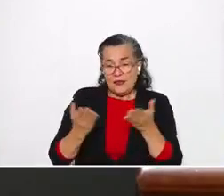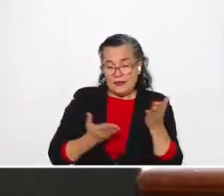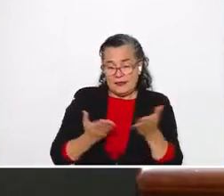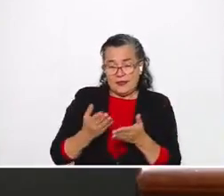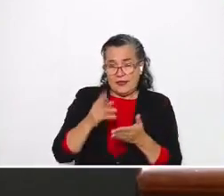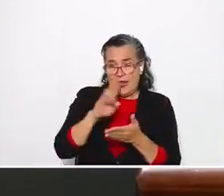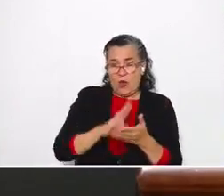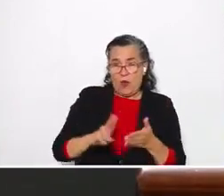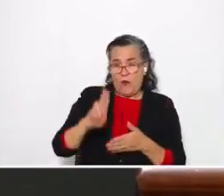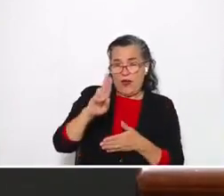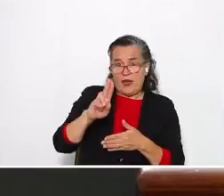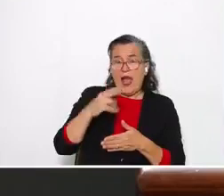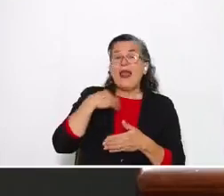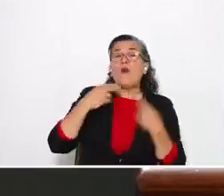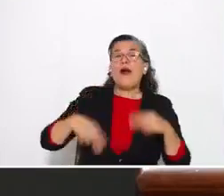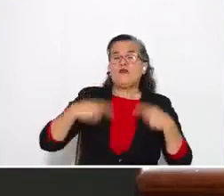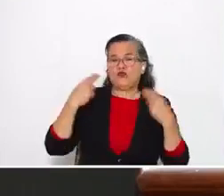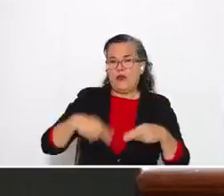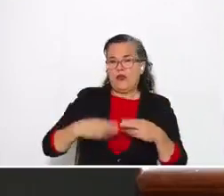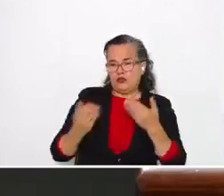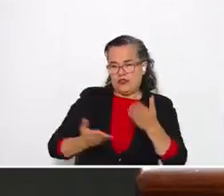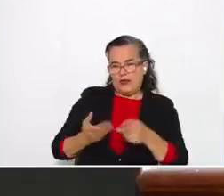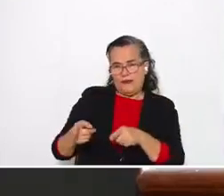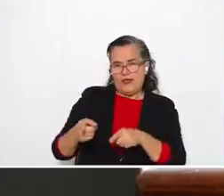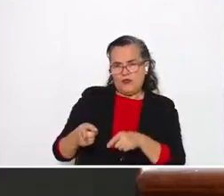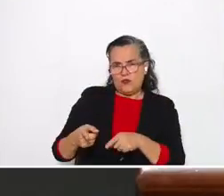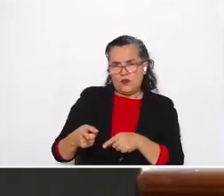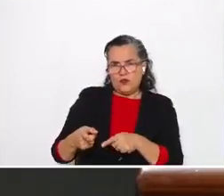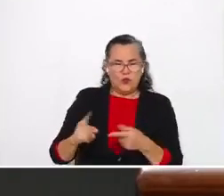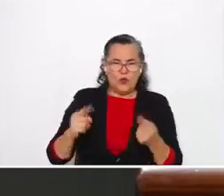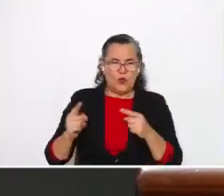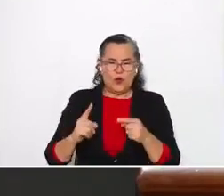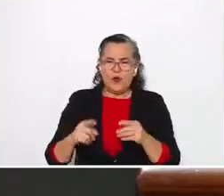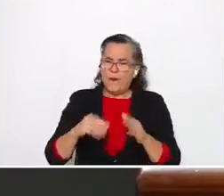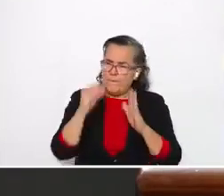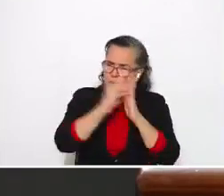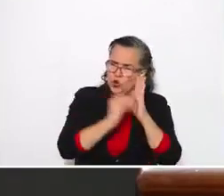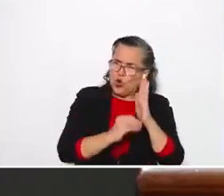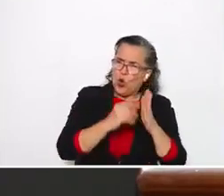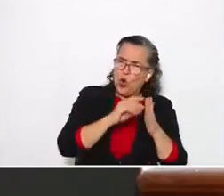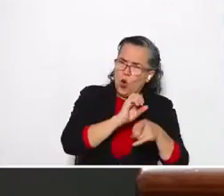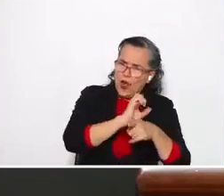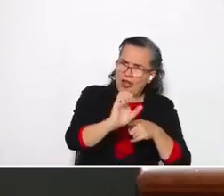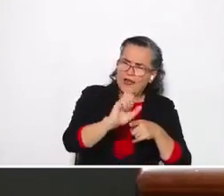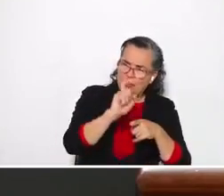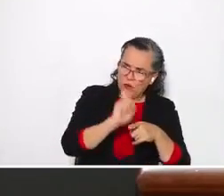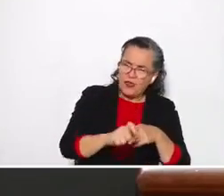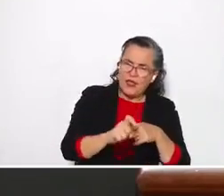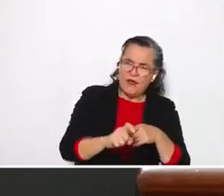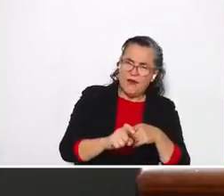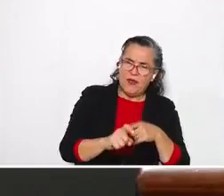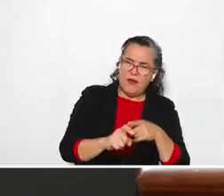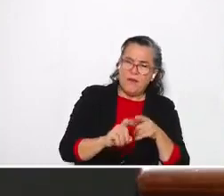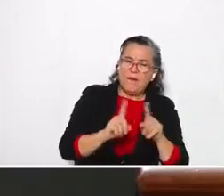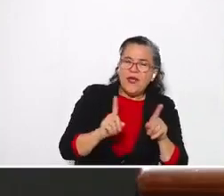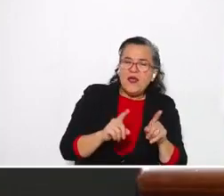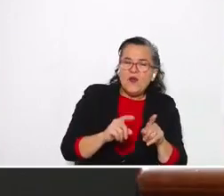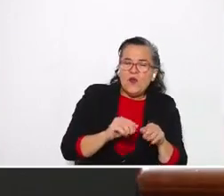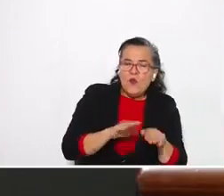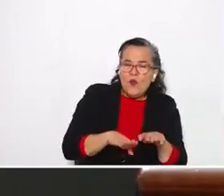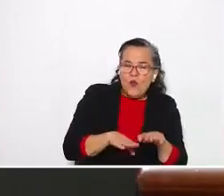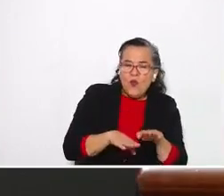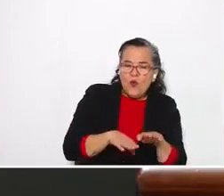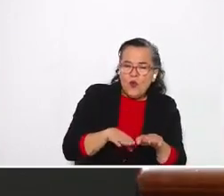y no al contrario, requiere un protocolo ético que camina más lento que las invenciones y los